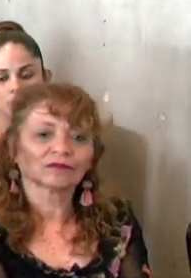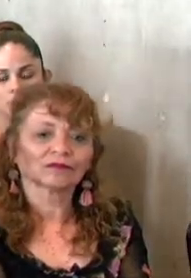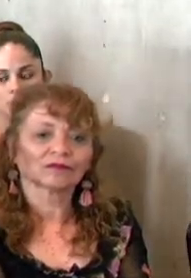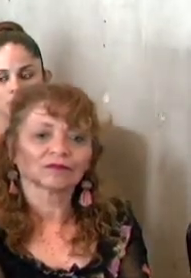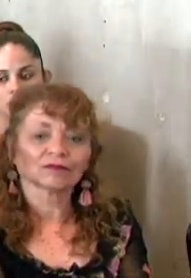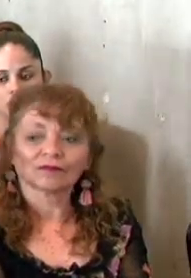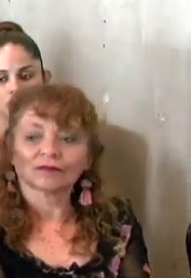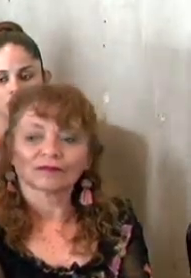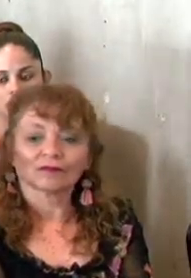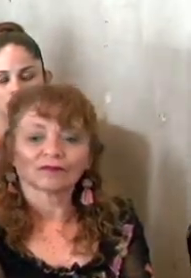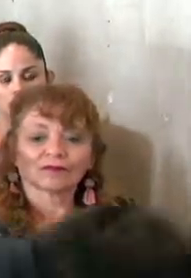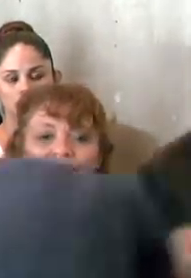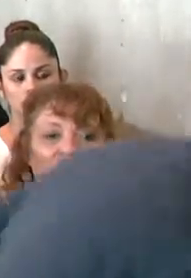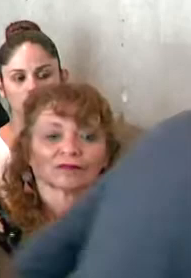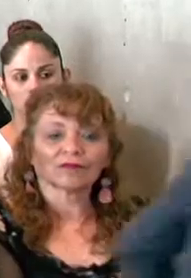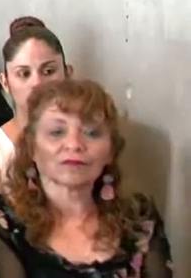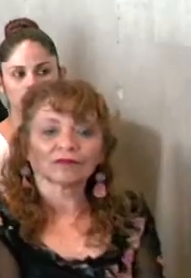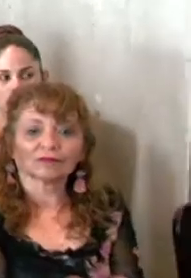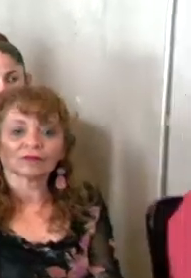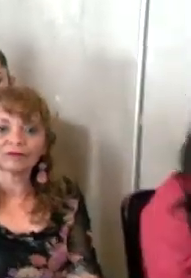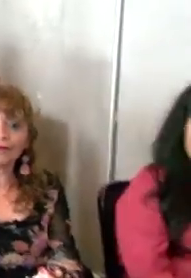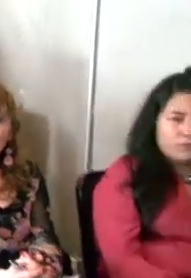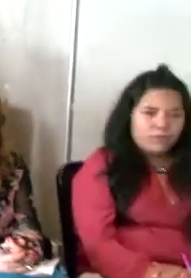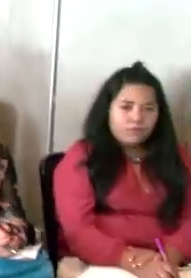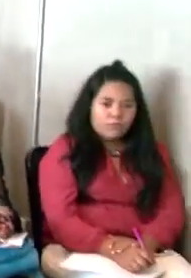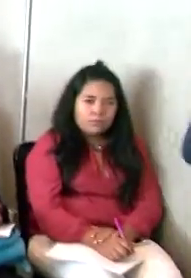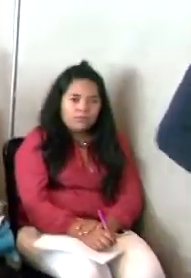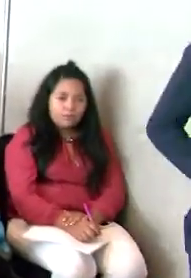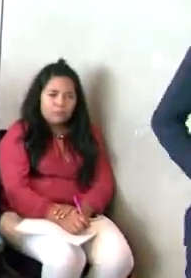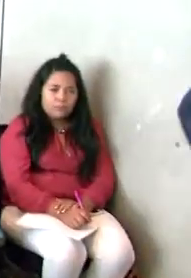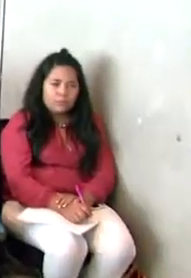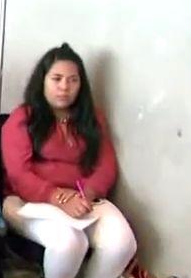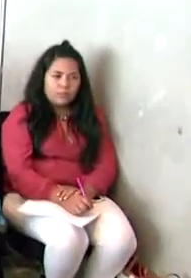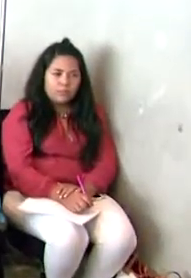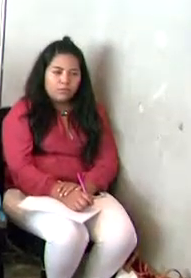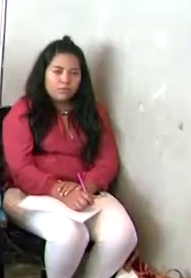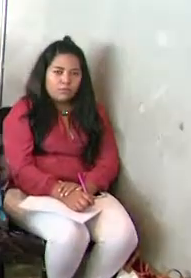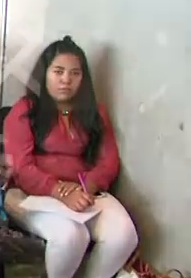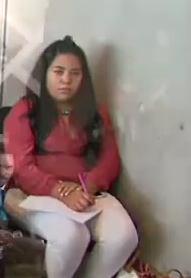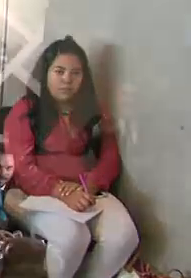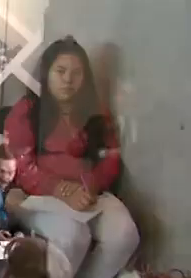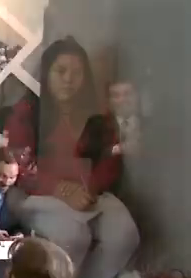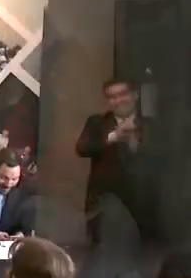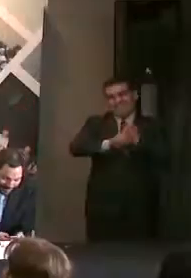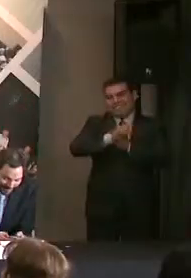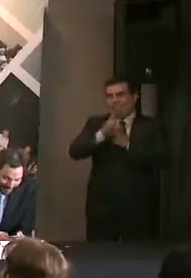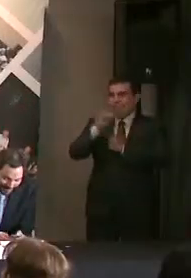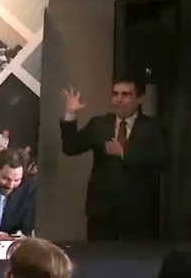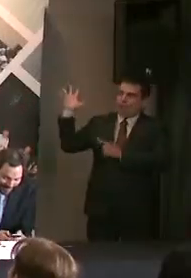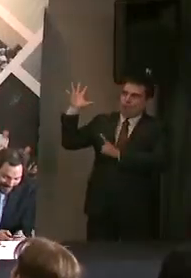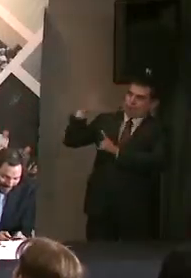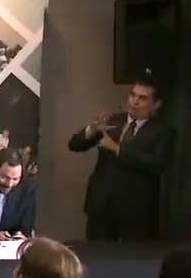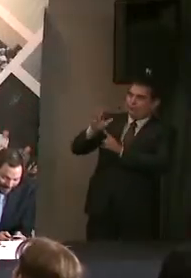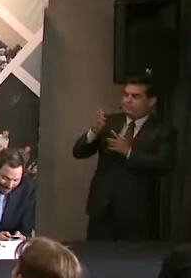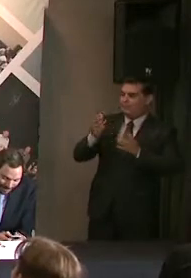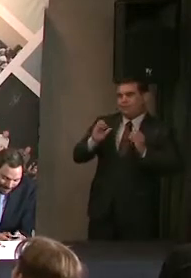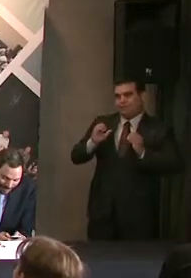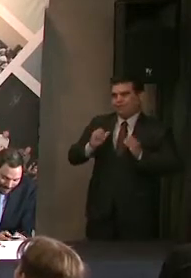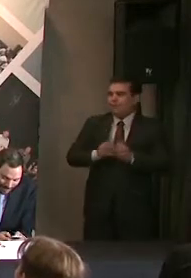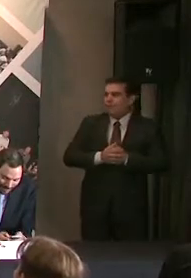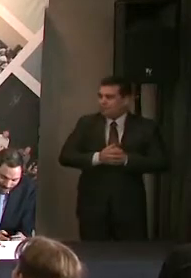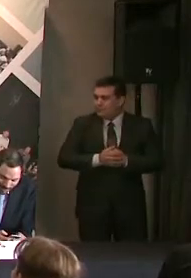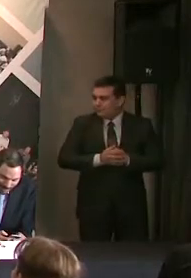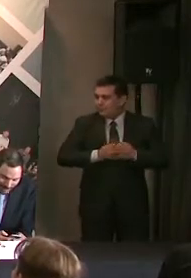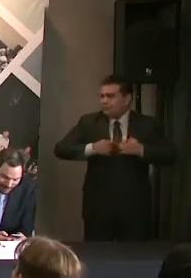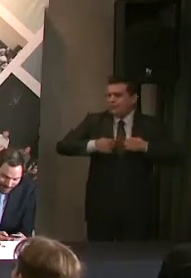atrás y caen casi sobre nuestra cabeza, pero detenemos a tiempo, la difusión y la formación en